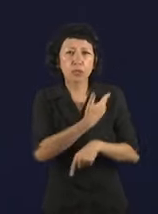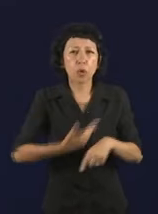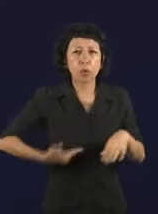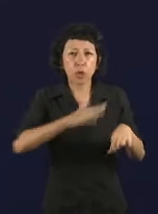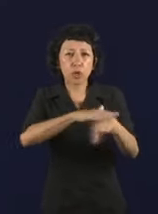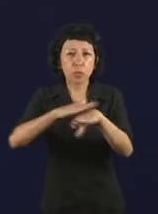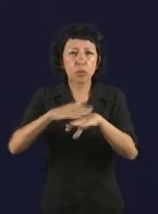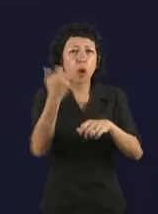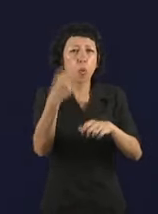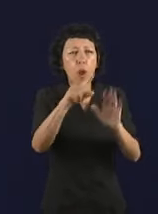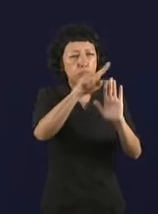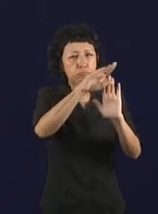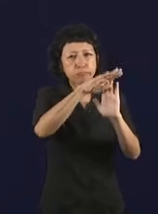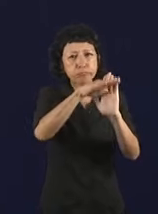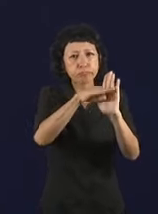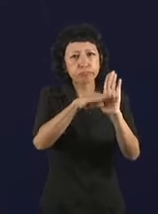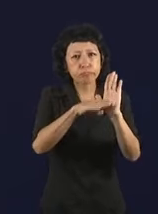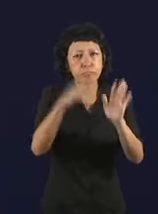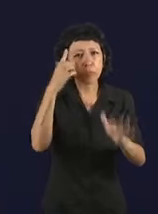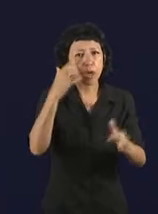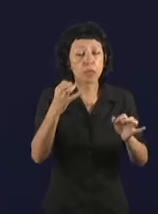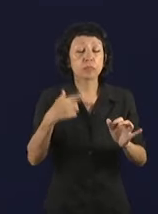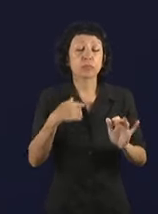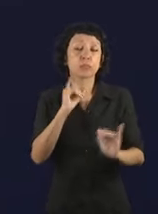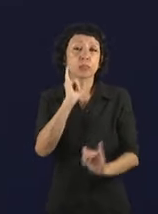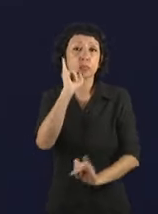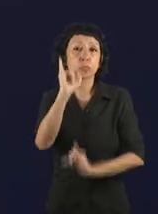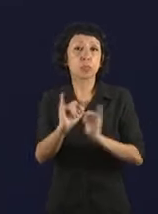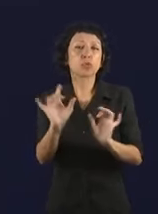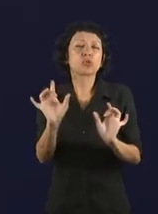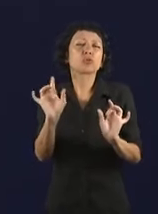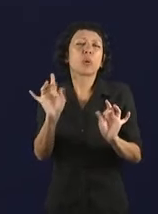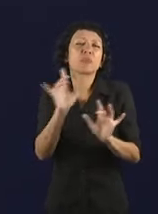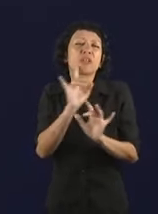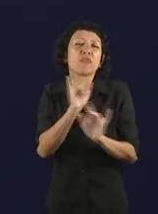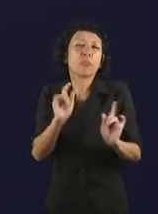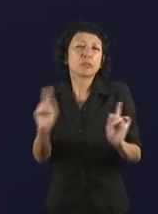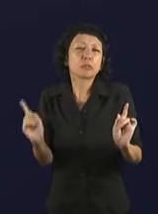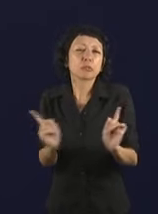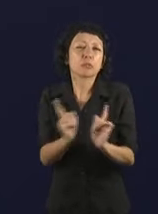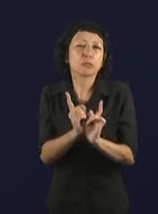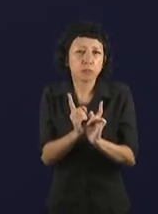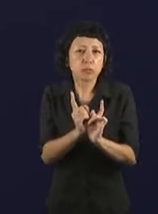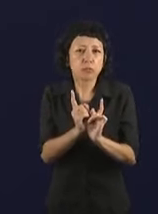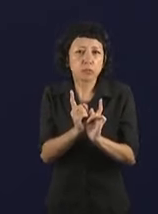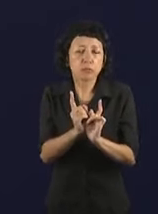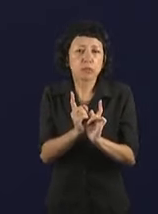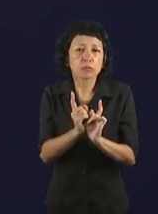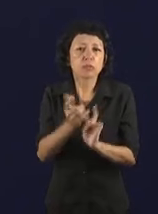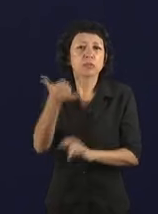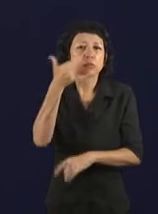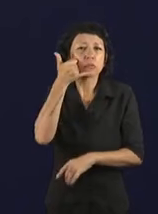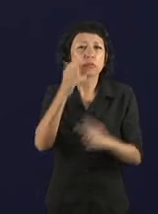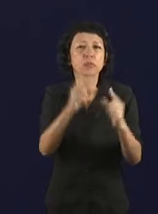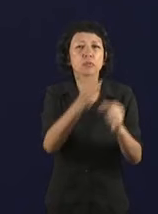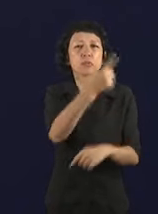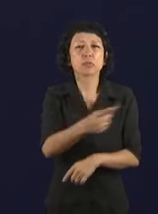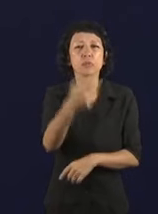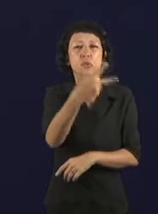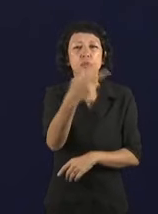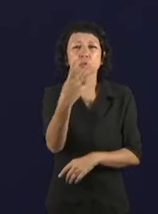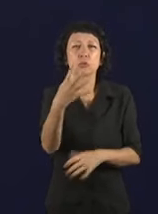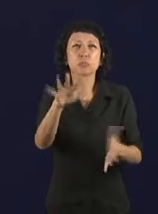eh Les comento solo a título informativo el 134 está recibiendo en el orden